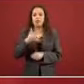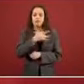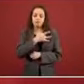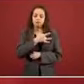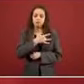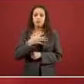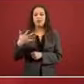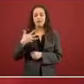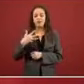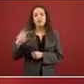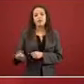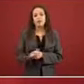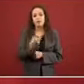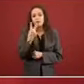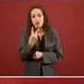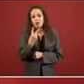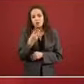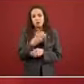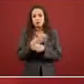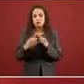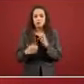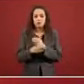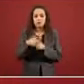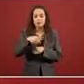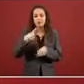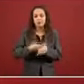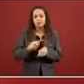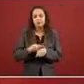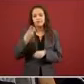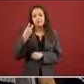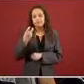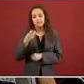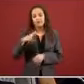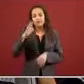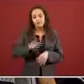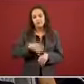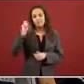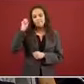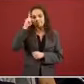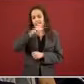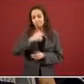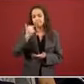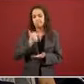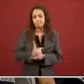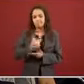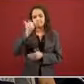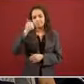2 elementos de riesgo que la hicieron propensa a complicarse. La siguiente.